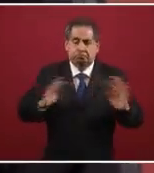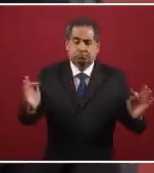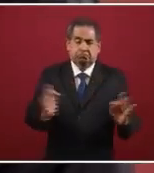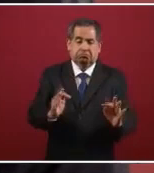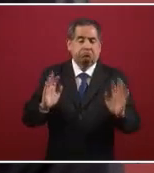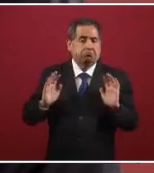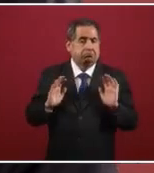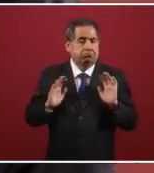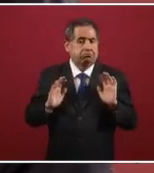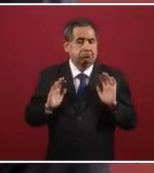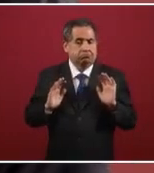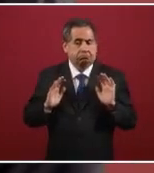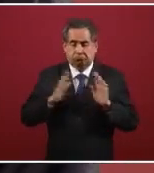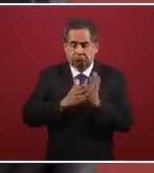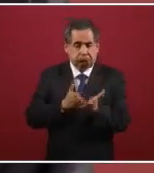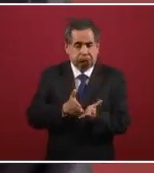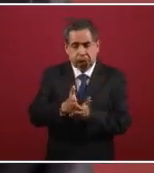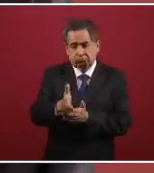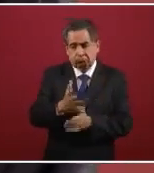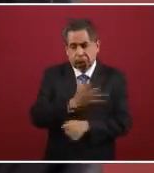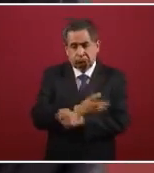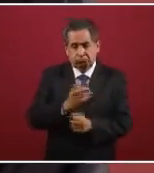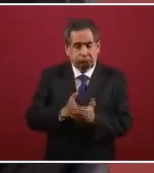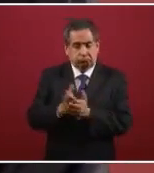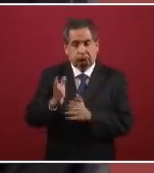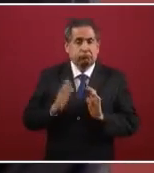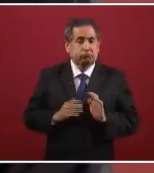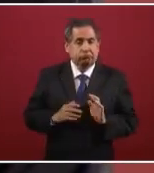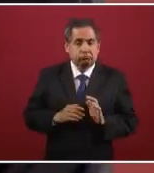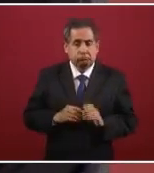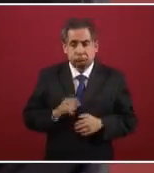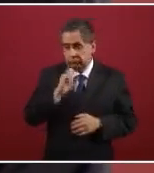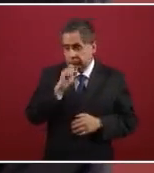Voy a actuar con rectitud y tampoco